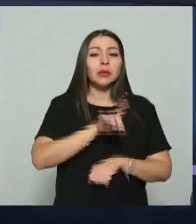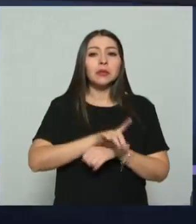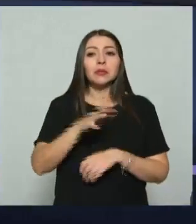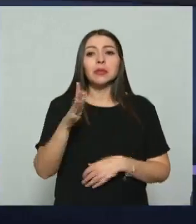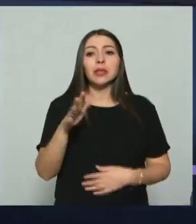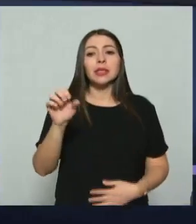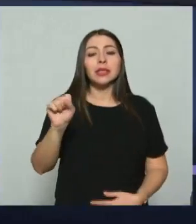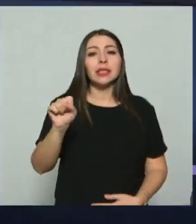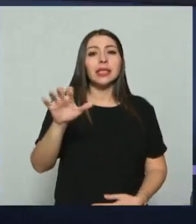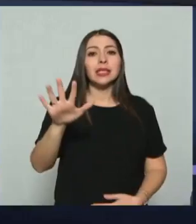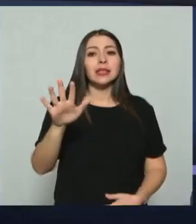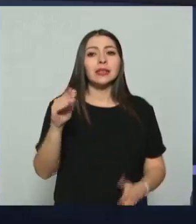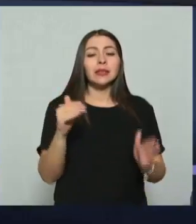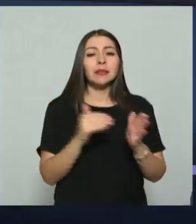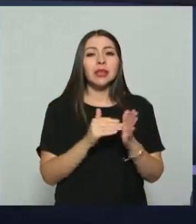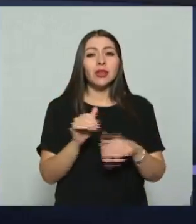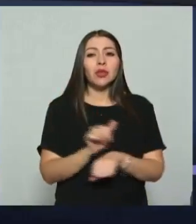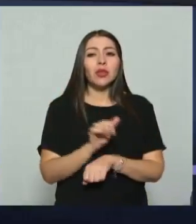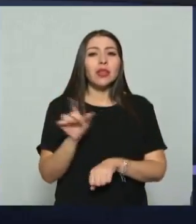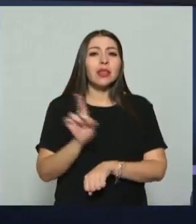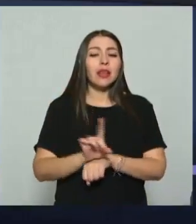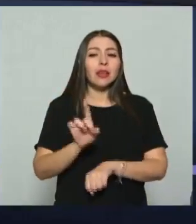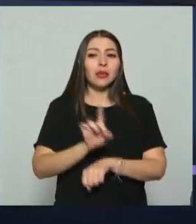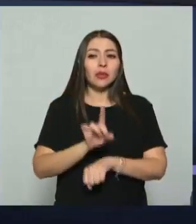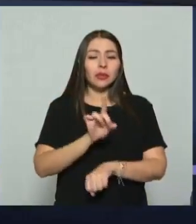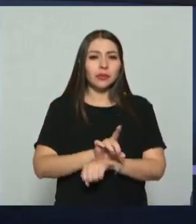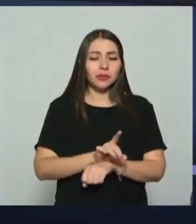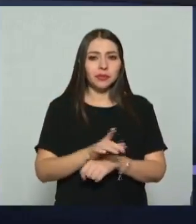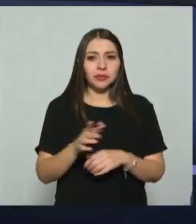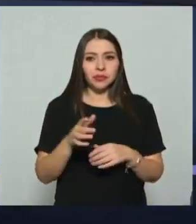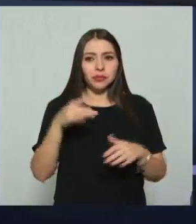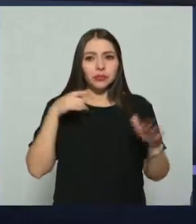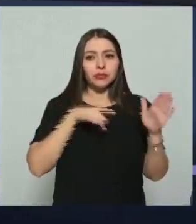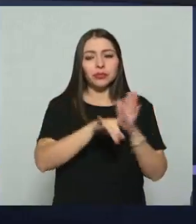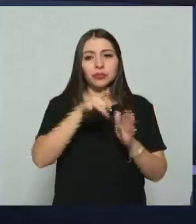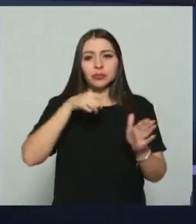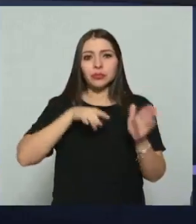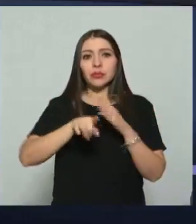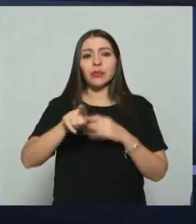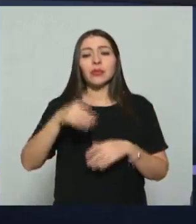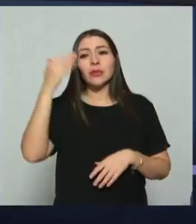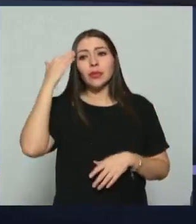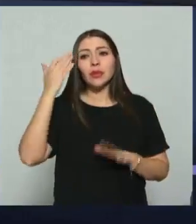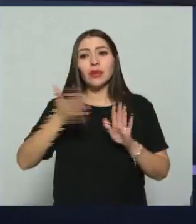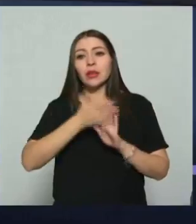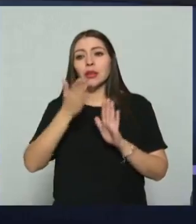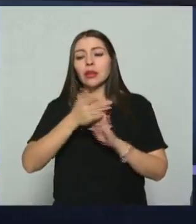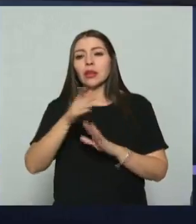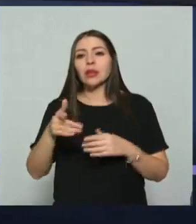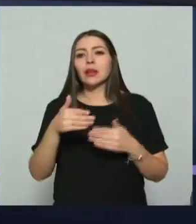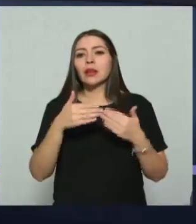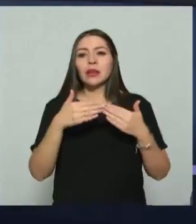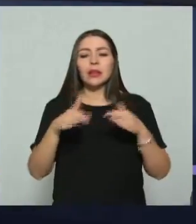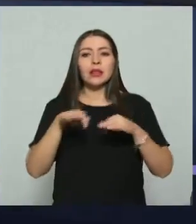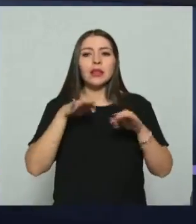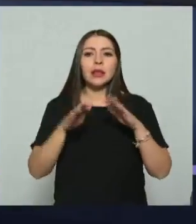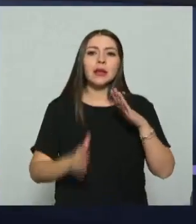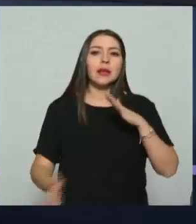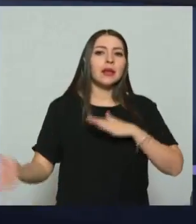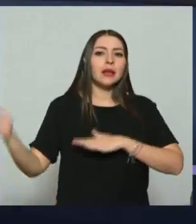vehículos diariamente. Para evitar el retraso en las obras, abrimos la jornada de trabajo, estamos trabajando las 24